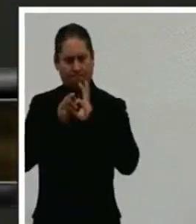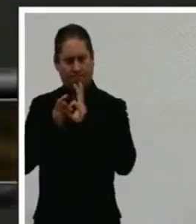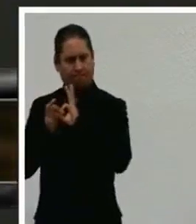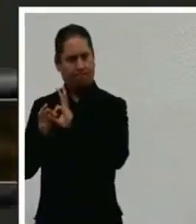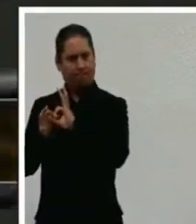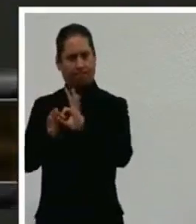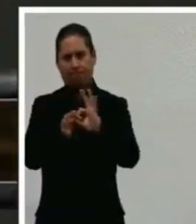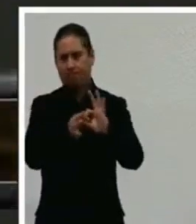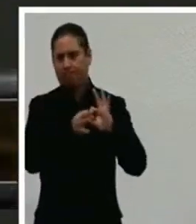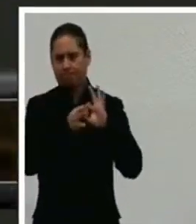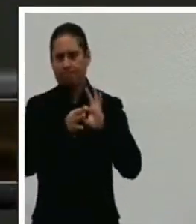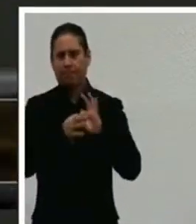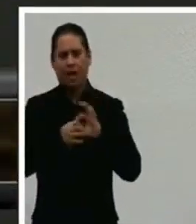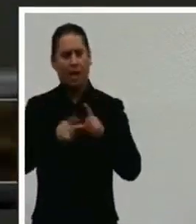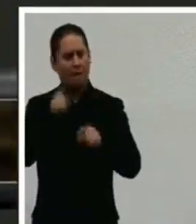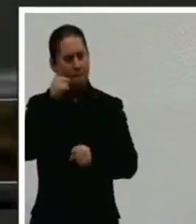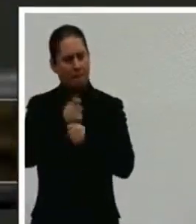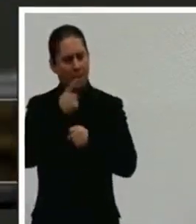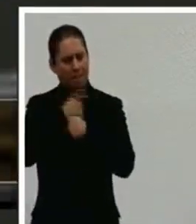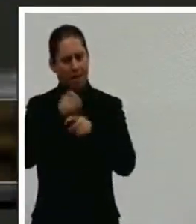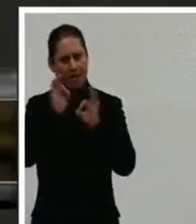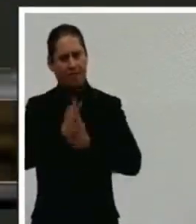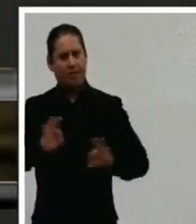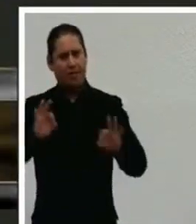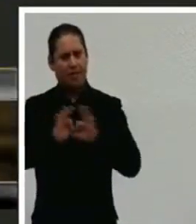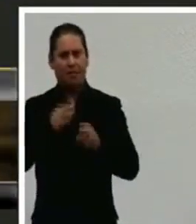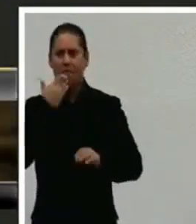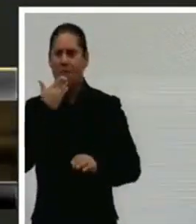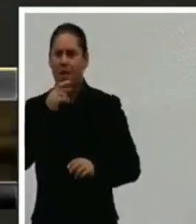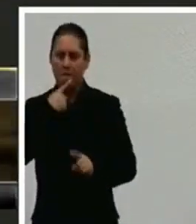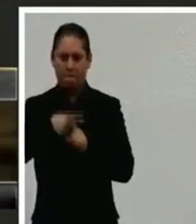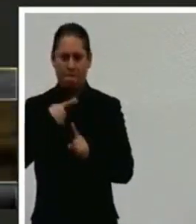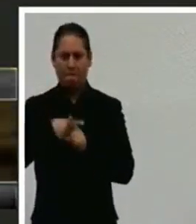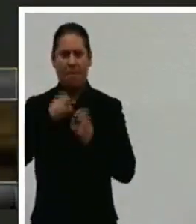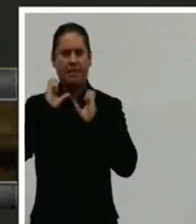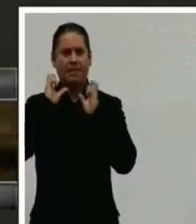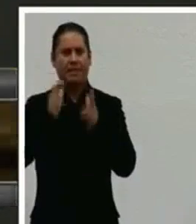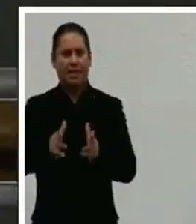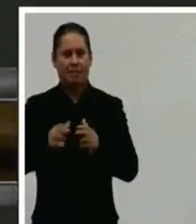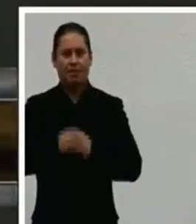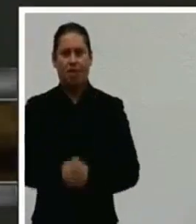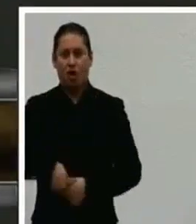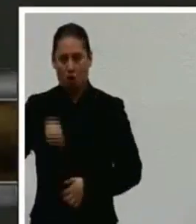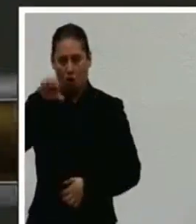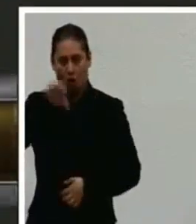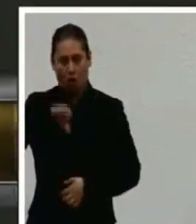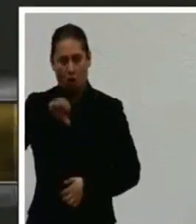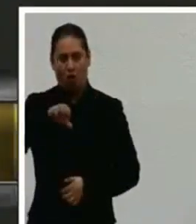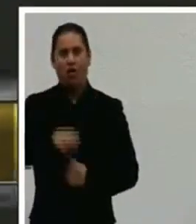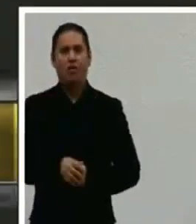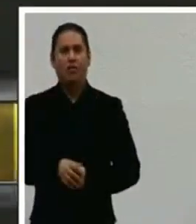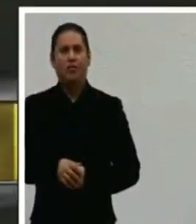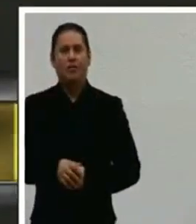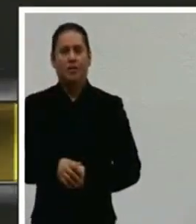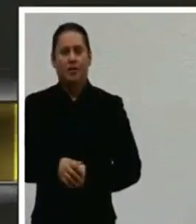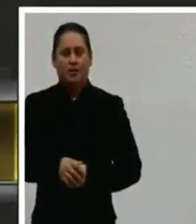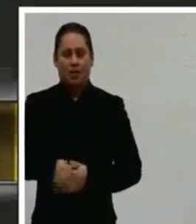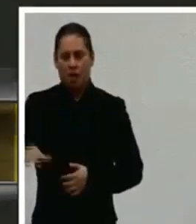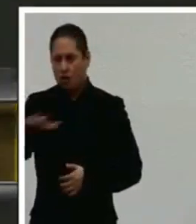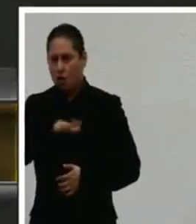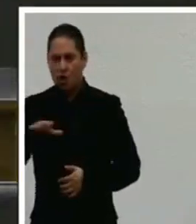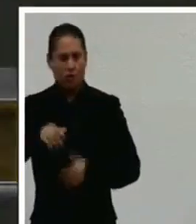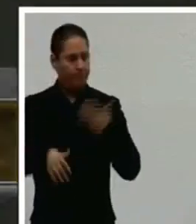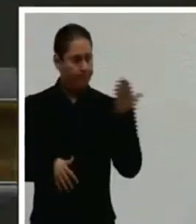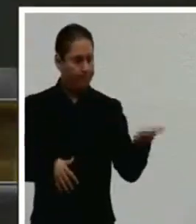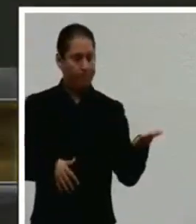nuestra prioridad es y será siempre el beneficio de Chiapas. Hoy tenemos la firme voluntad para juntos, sociedad y